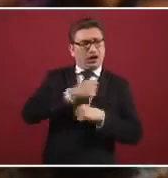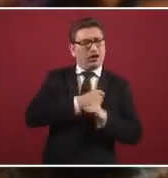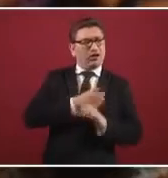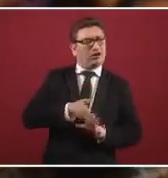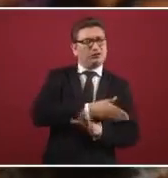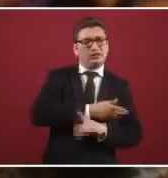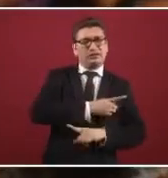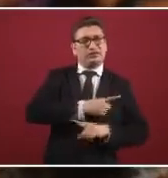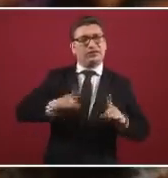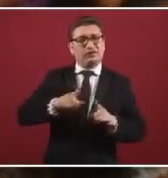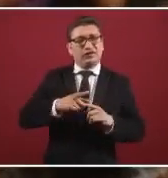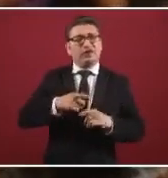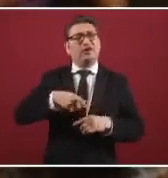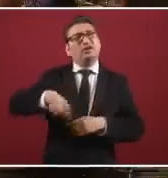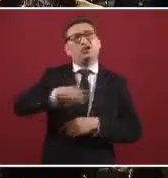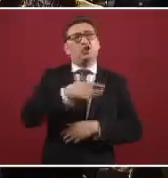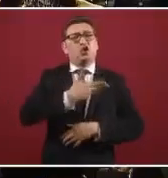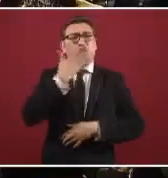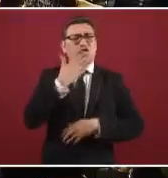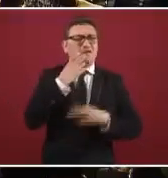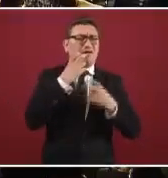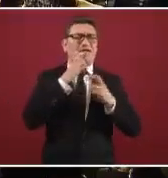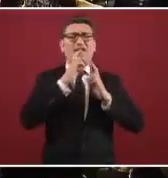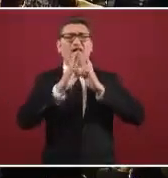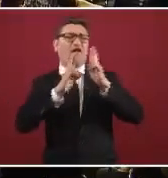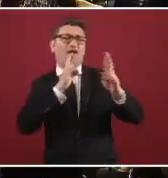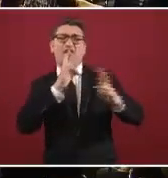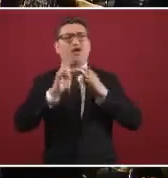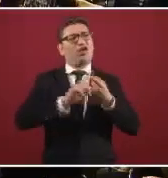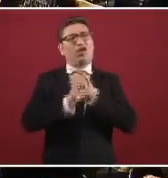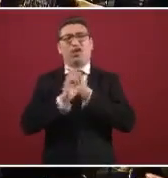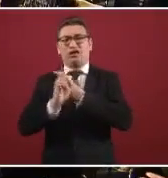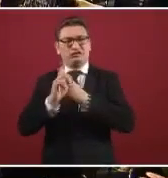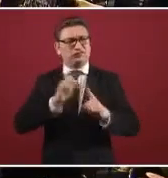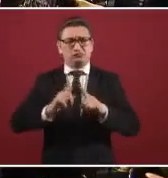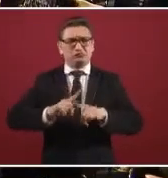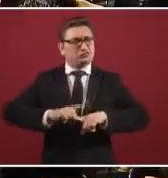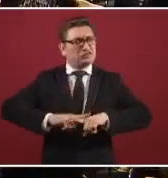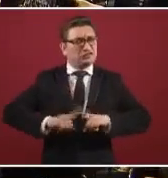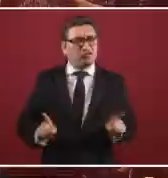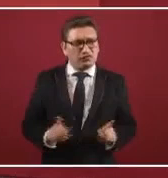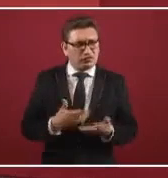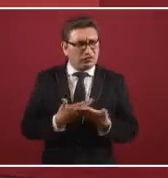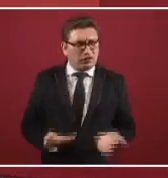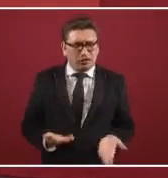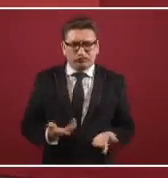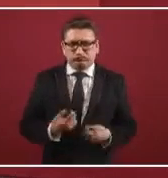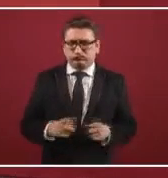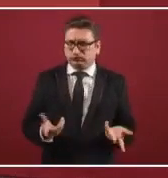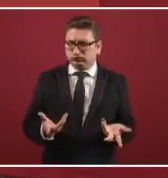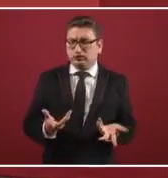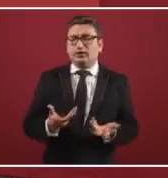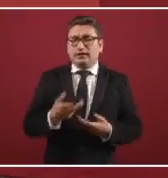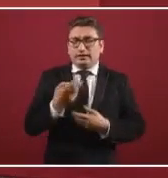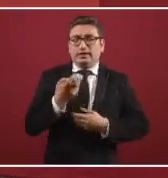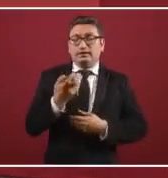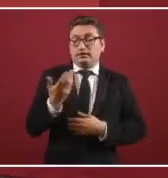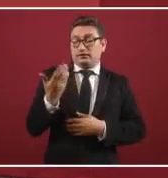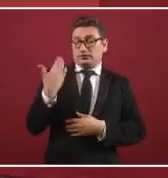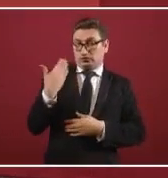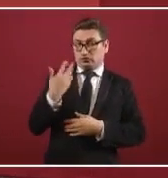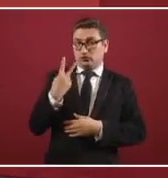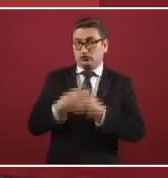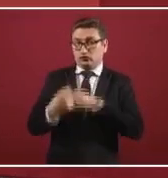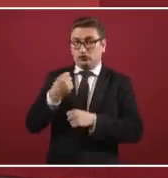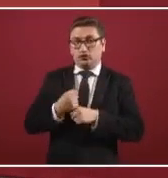y mentadas. Y si me permite, señor presidente, se va a cumplir 2 años del terremoto del